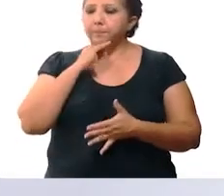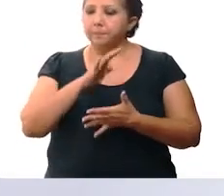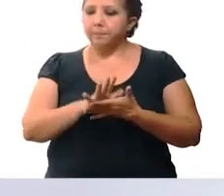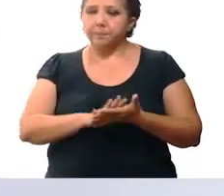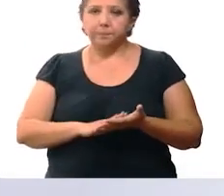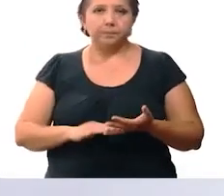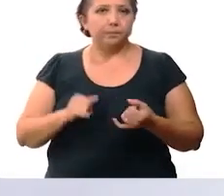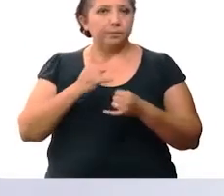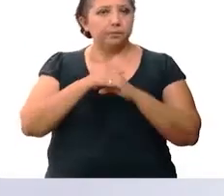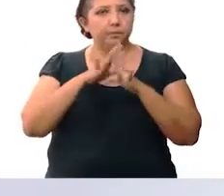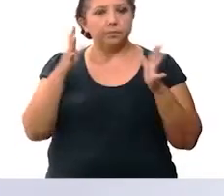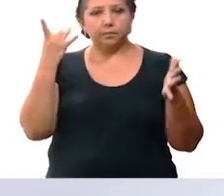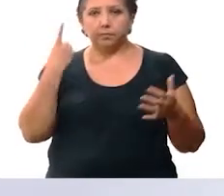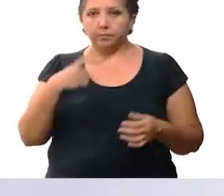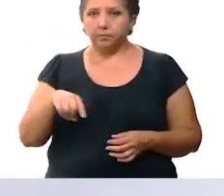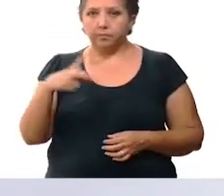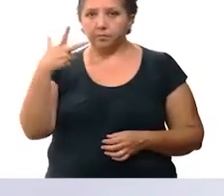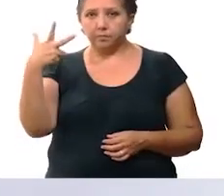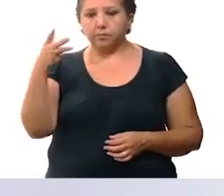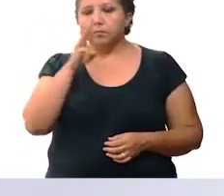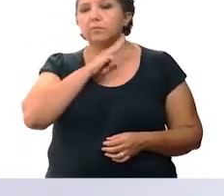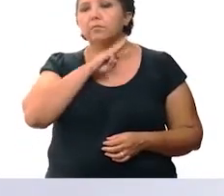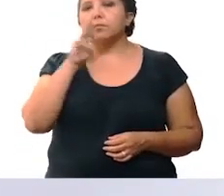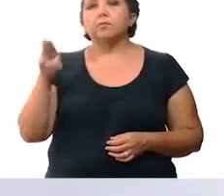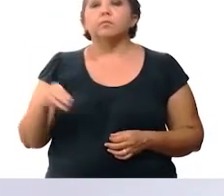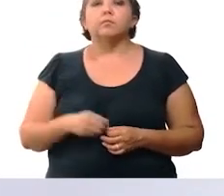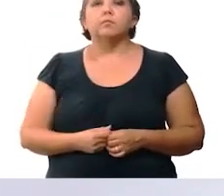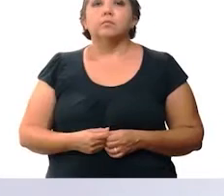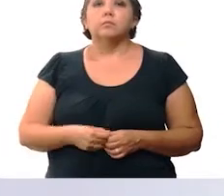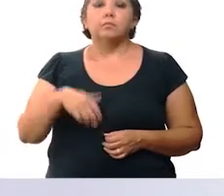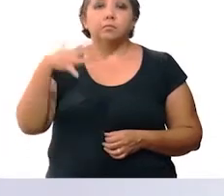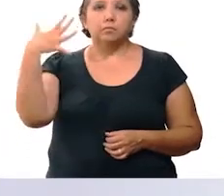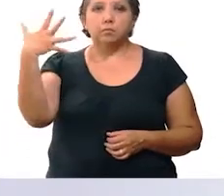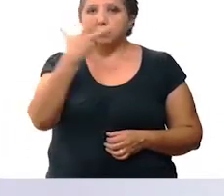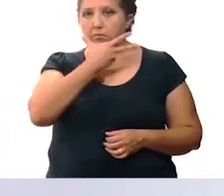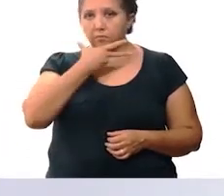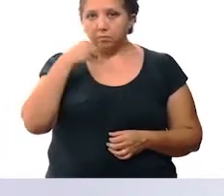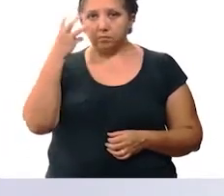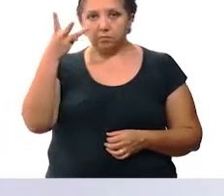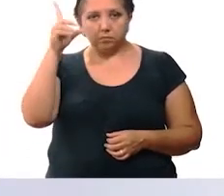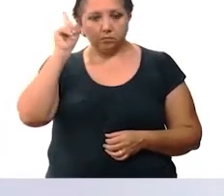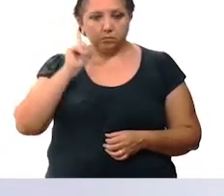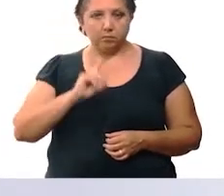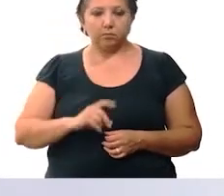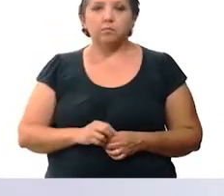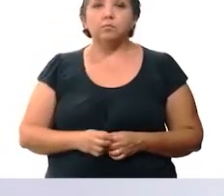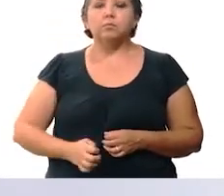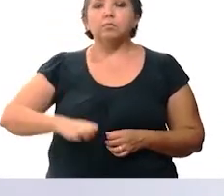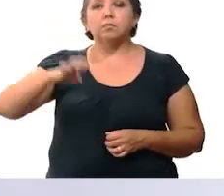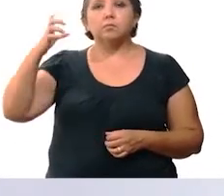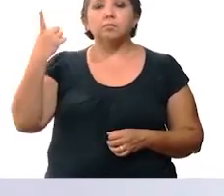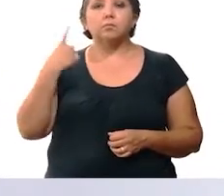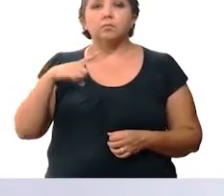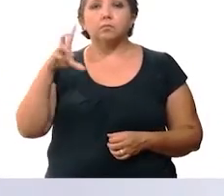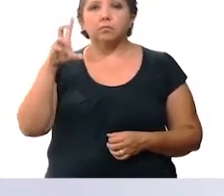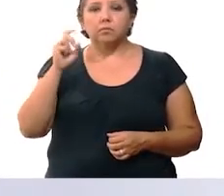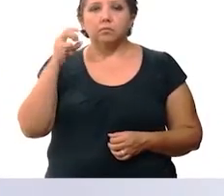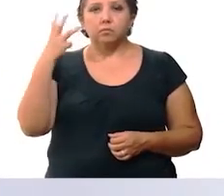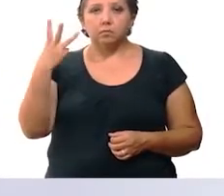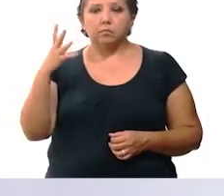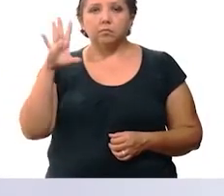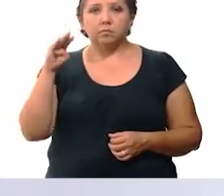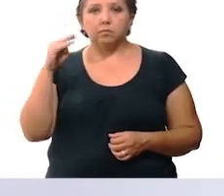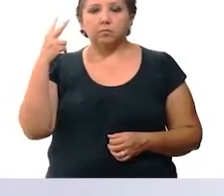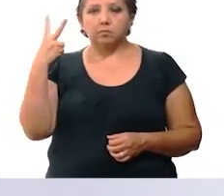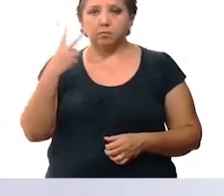Lamentablemente en este parte médico informamos de ocho fallecimientos. Son cinco hombres y tres mujeres, de un rango de edad de 33